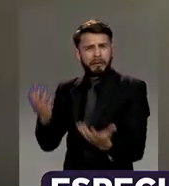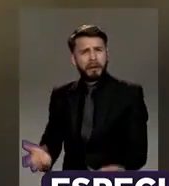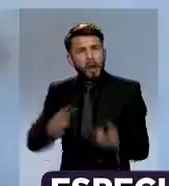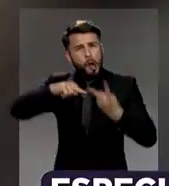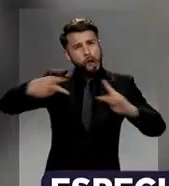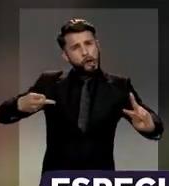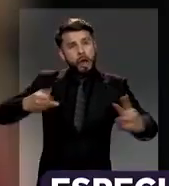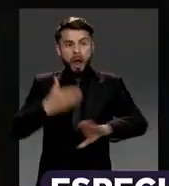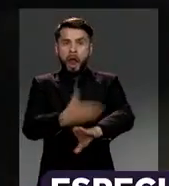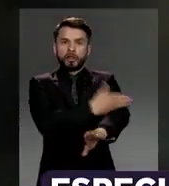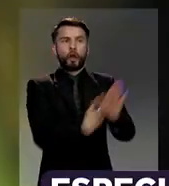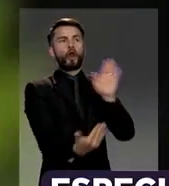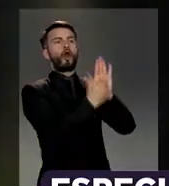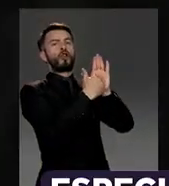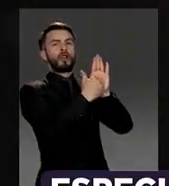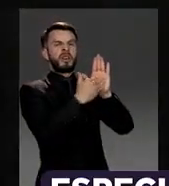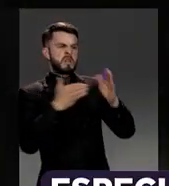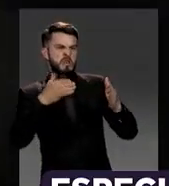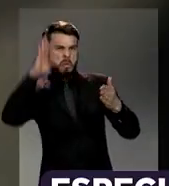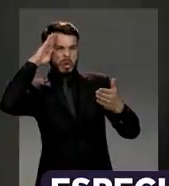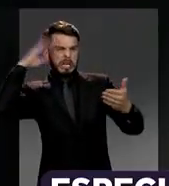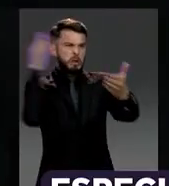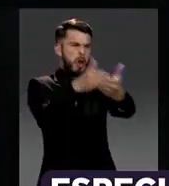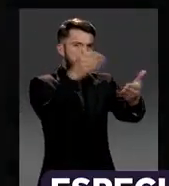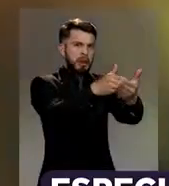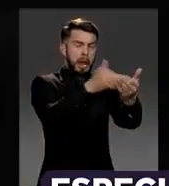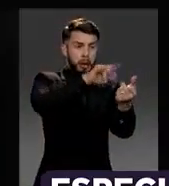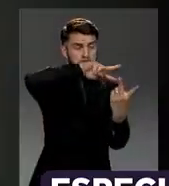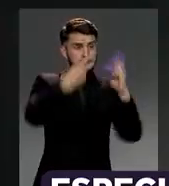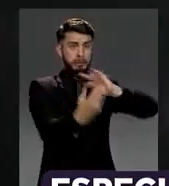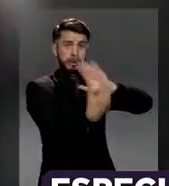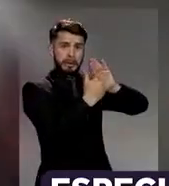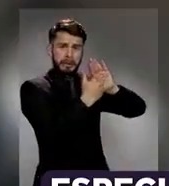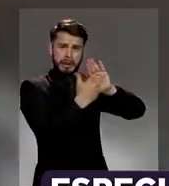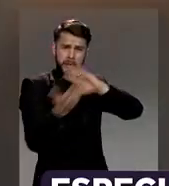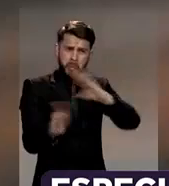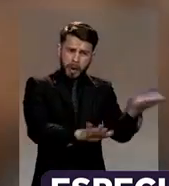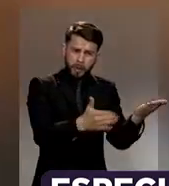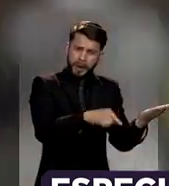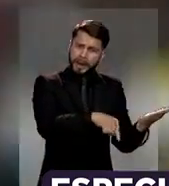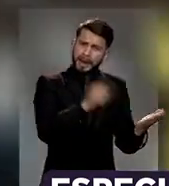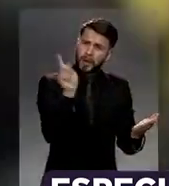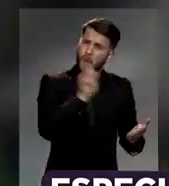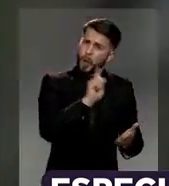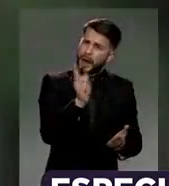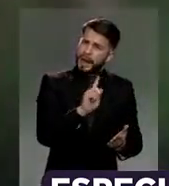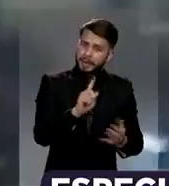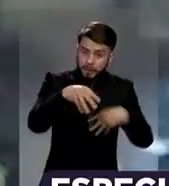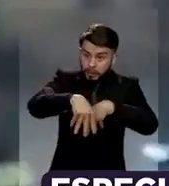vivos a los policías terminar en asesinatos de un lado del otro para eso no es la protesta social